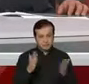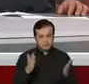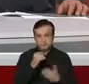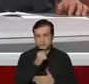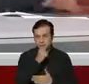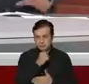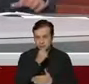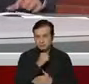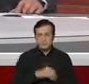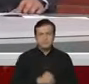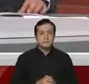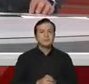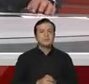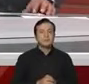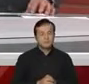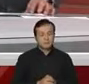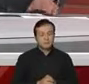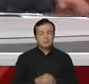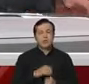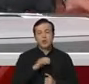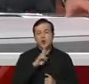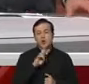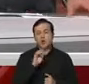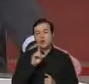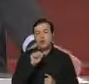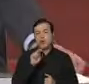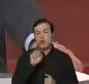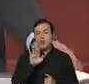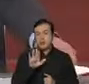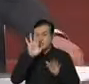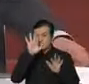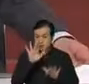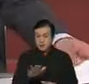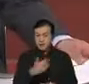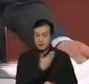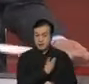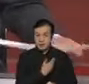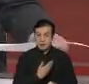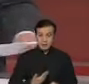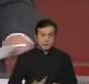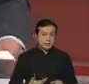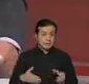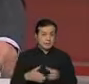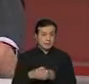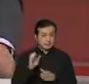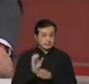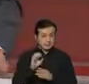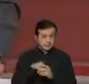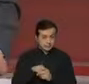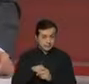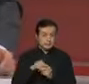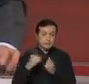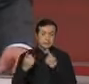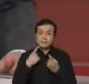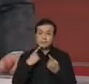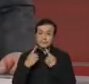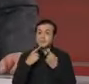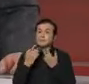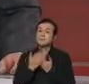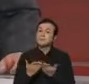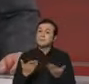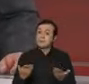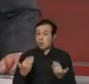entrevista, Fabricio. Muy gentil. Agradecemos a Juan Sebastián Roldán, secretario general del Gabinete de la Presidencia, por la información compartida